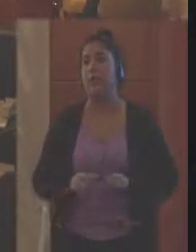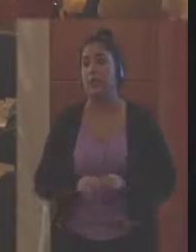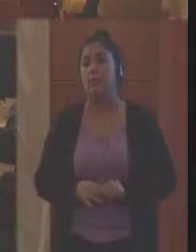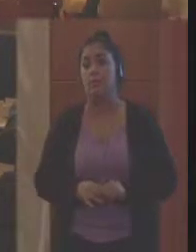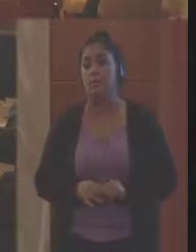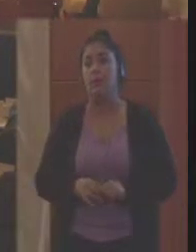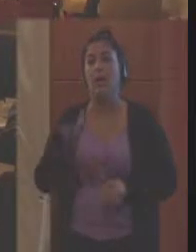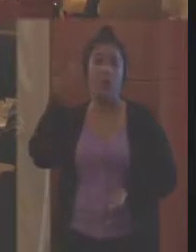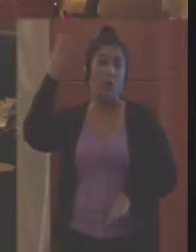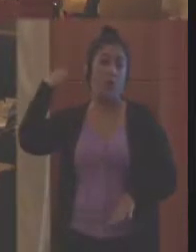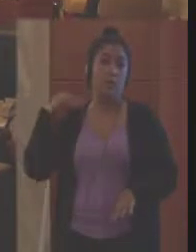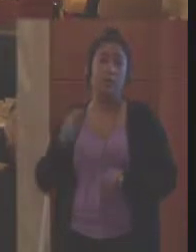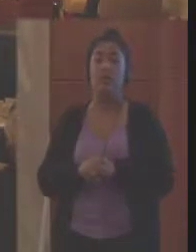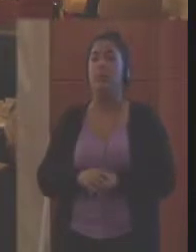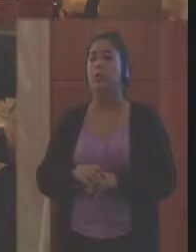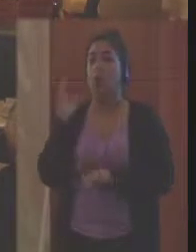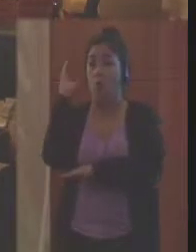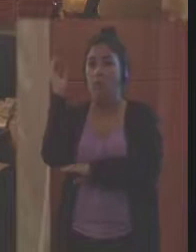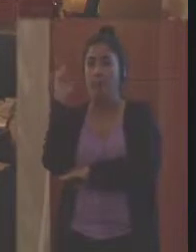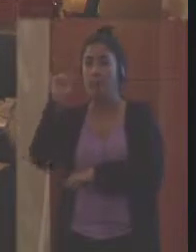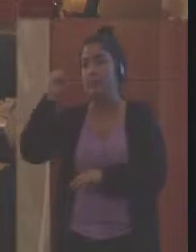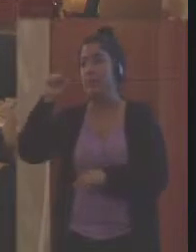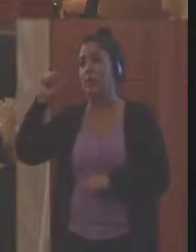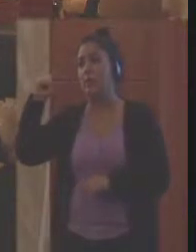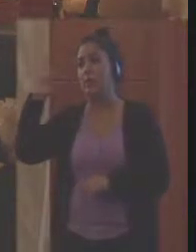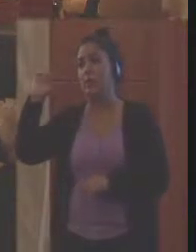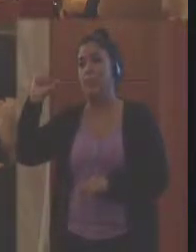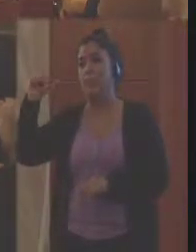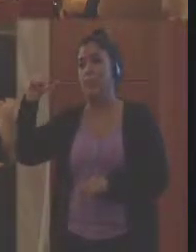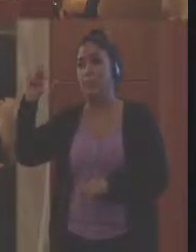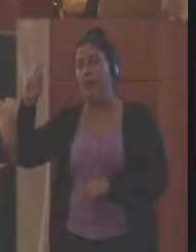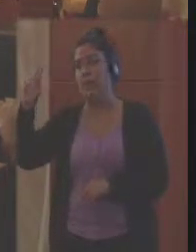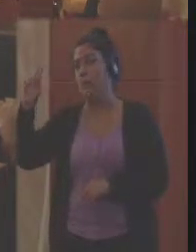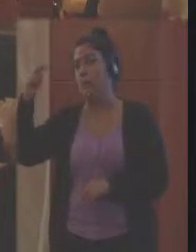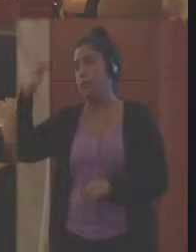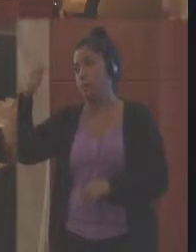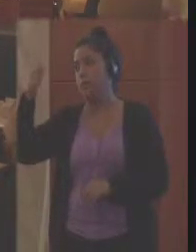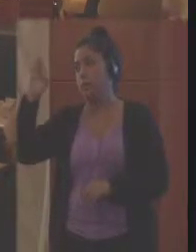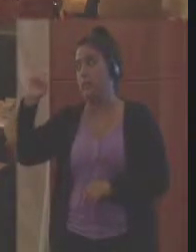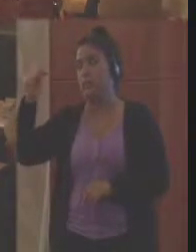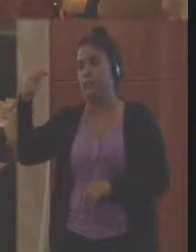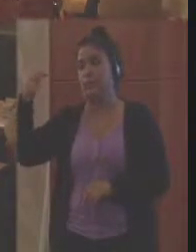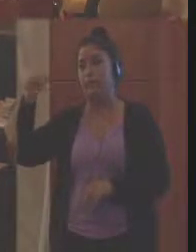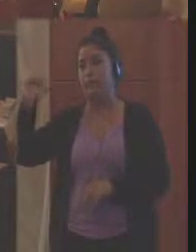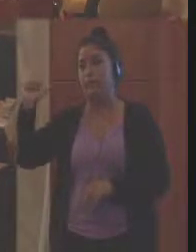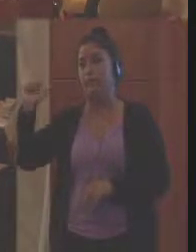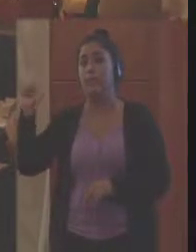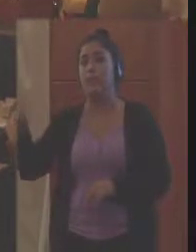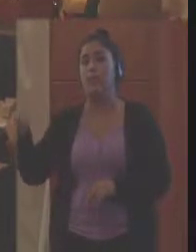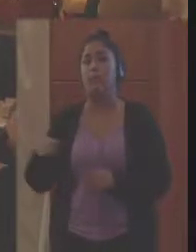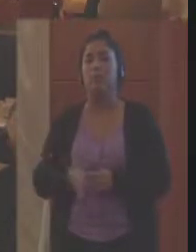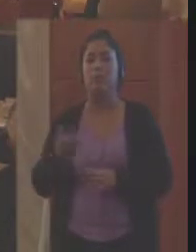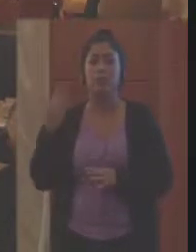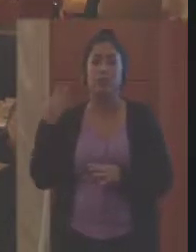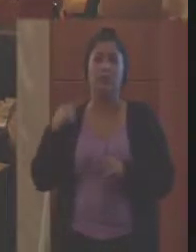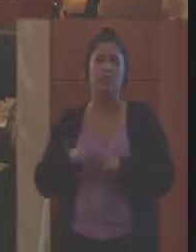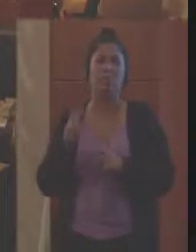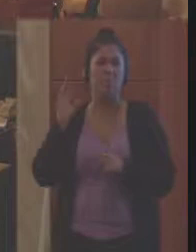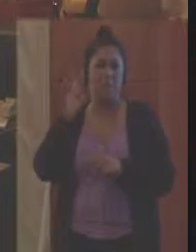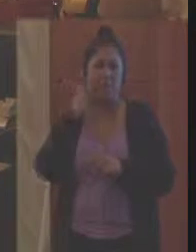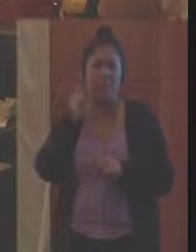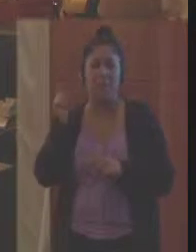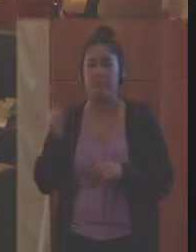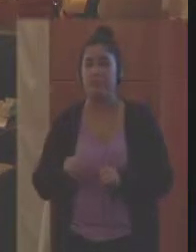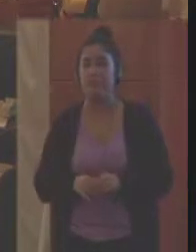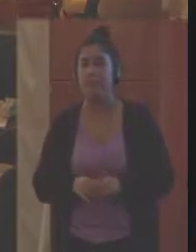Marta hace unos años se hablaba de la teoría a la práctica. Y eso no hay que dejar a tanto consultor diciéndonos